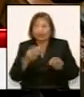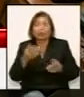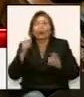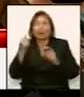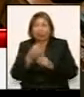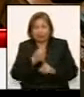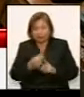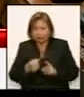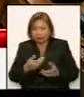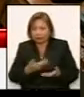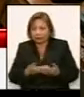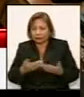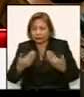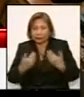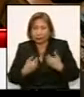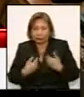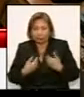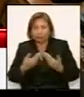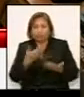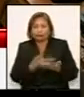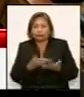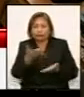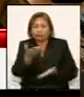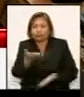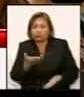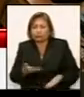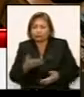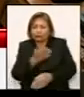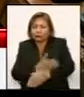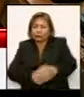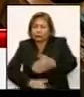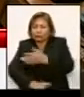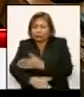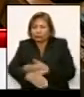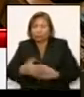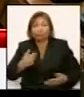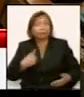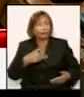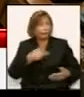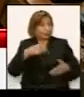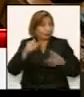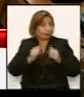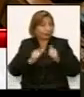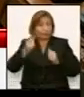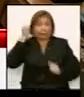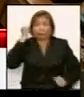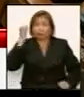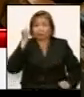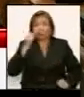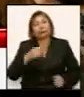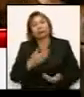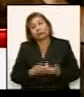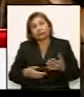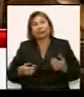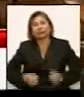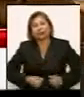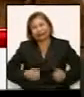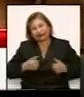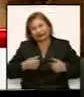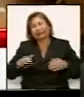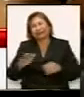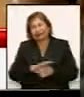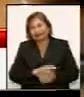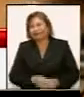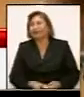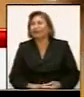teniendo en cuenta que ésta puede limitar nuestras capacidades y nuestro nuestro ejercicio de derechos para vivir una vida plena